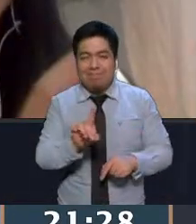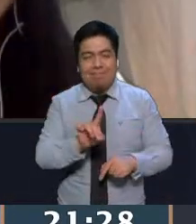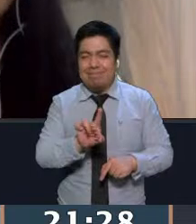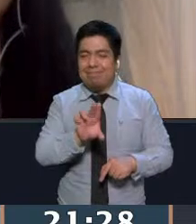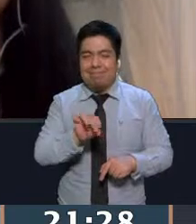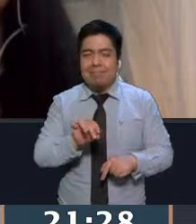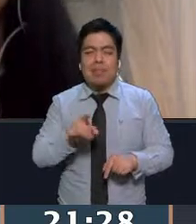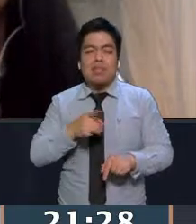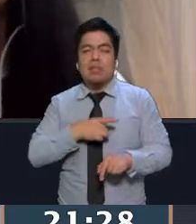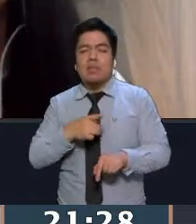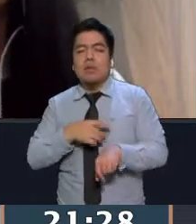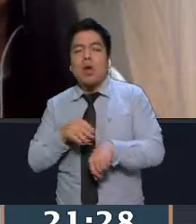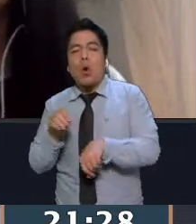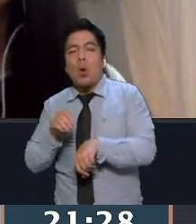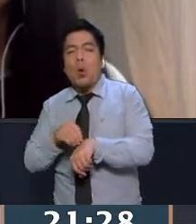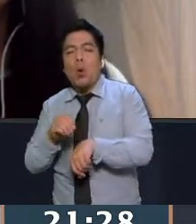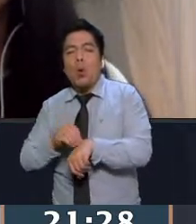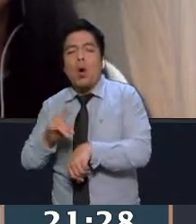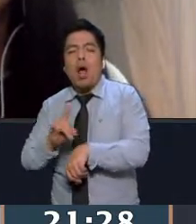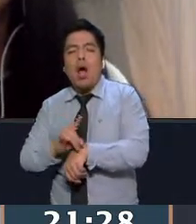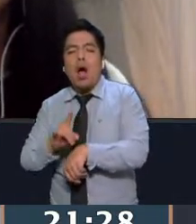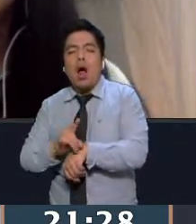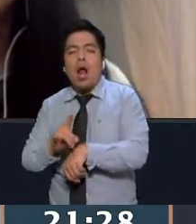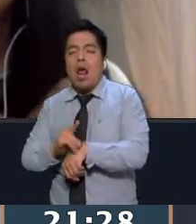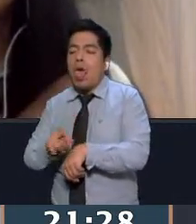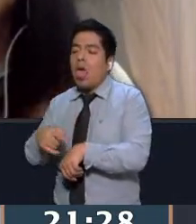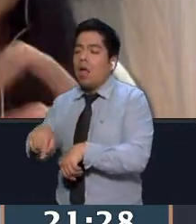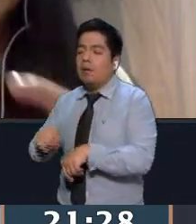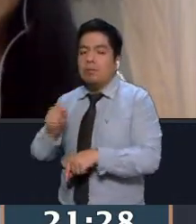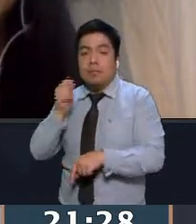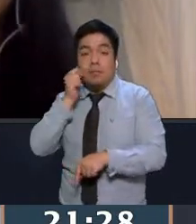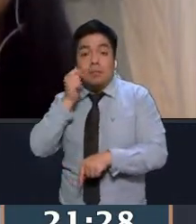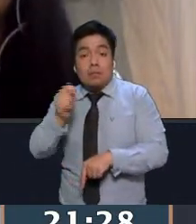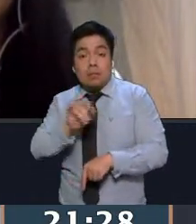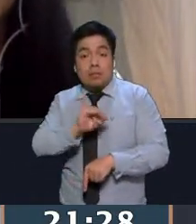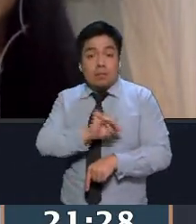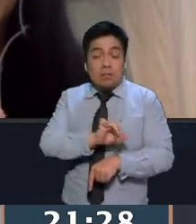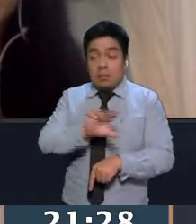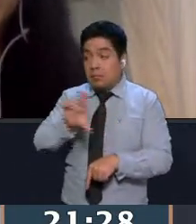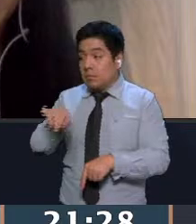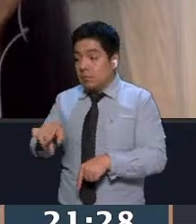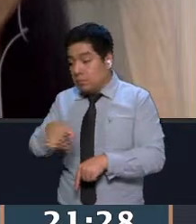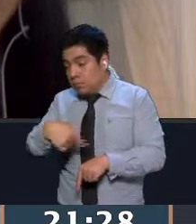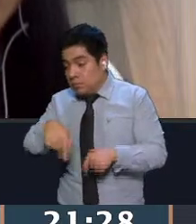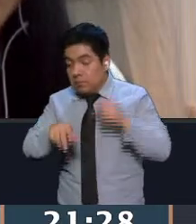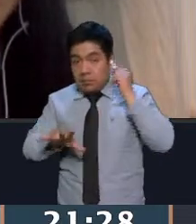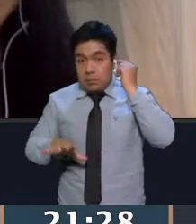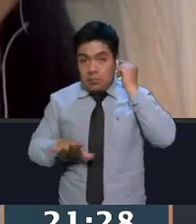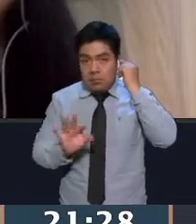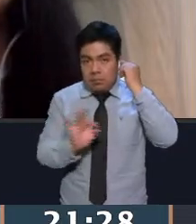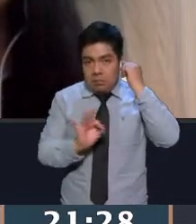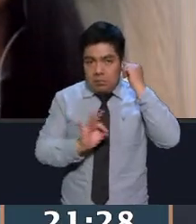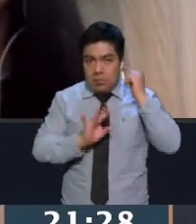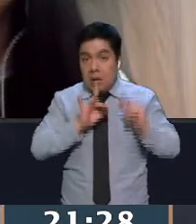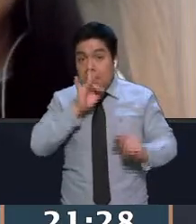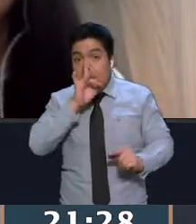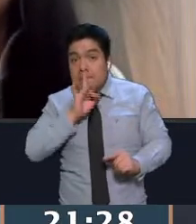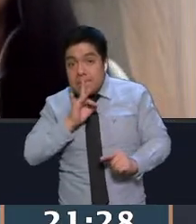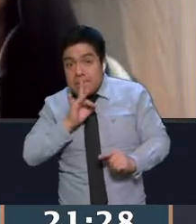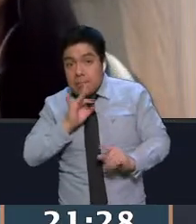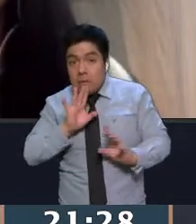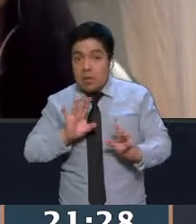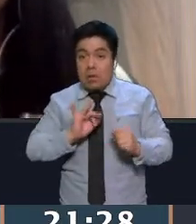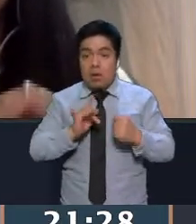colocar narrativas a todas luces, no les importa si entre ellos tienen que decir